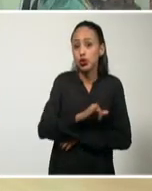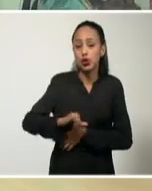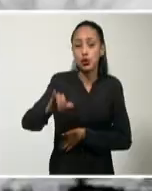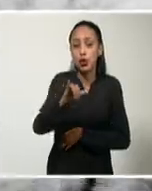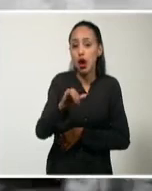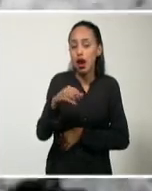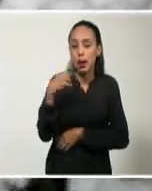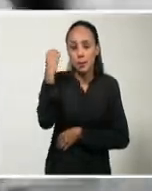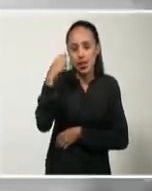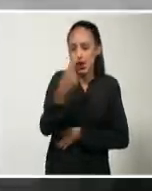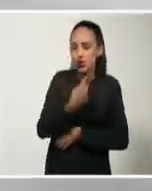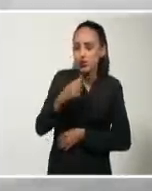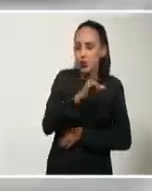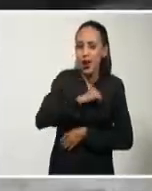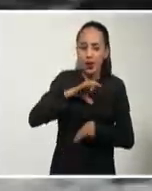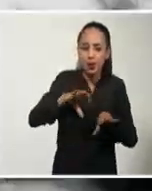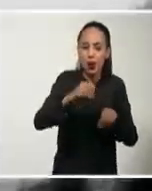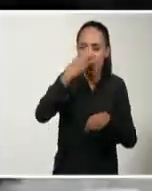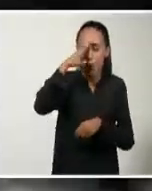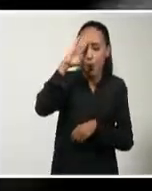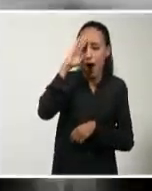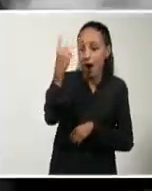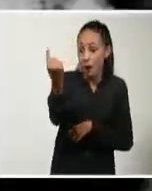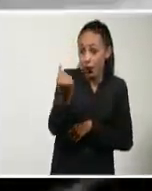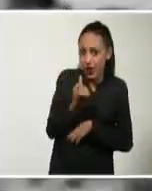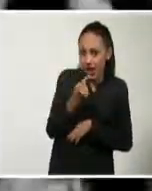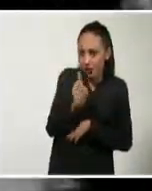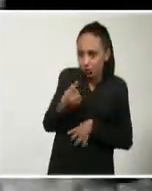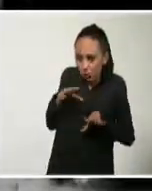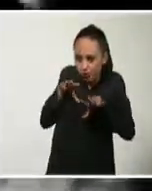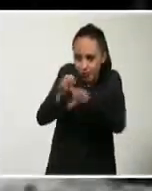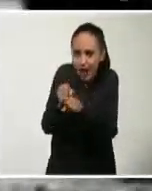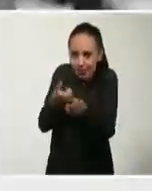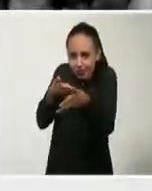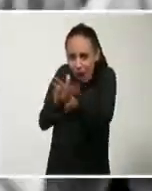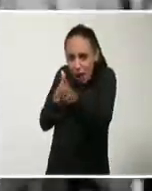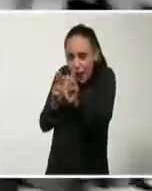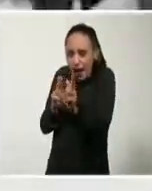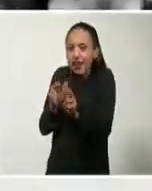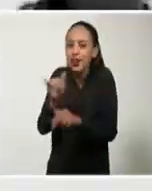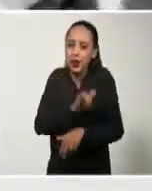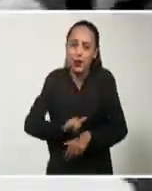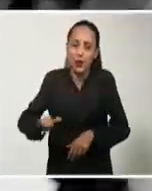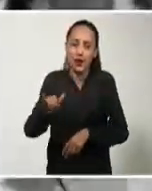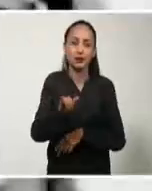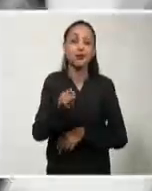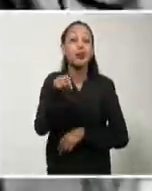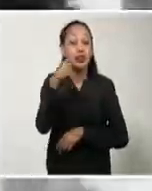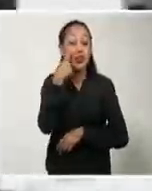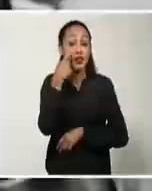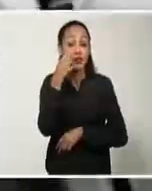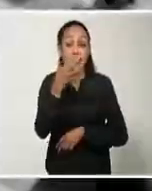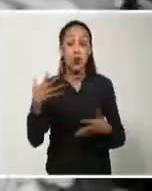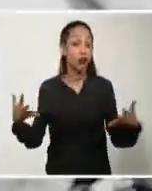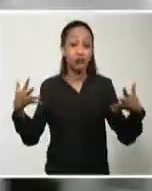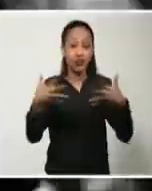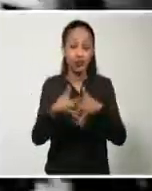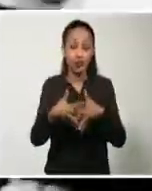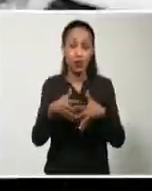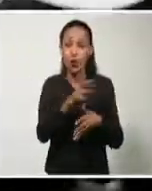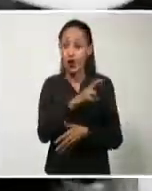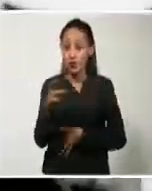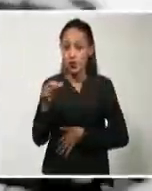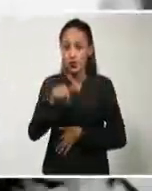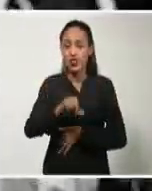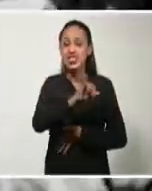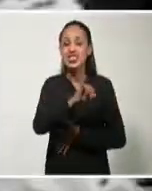caemos a cañonazo. En la ciénaga matancera se selló un pacto de lealtad con la revolución naciente. Bastaron 66 horas